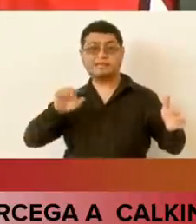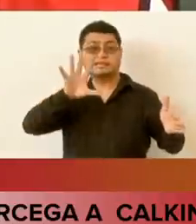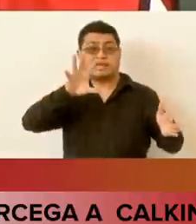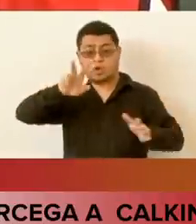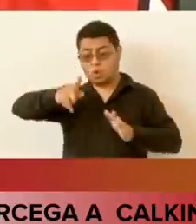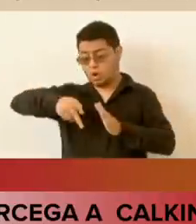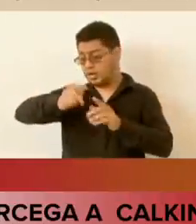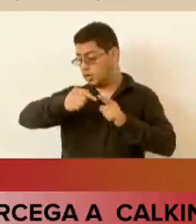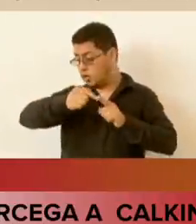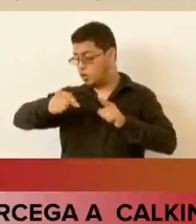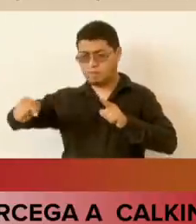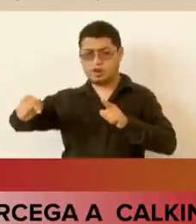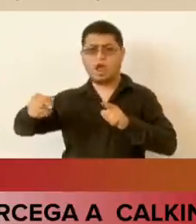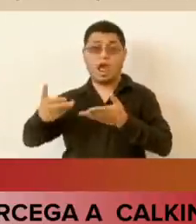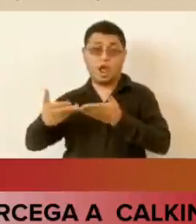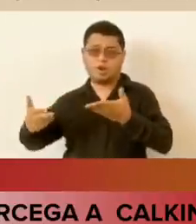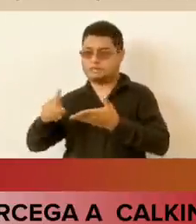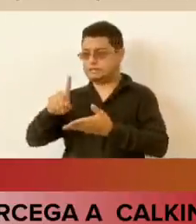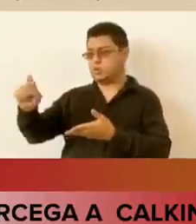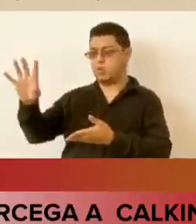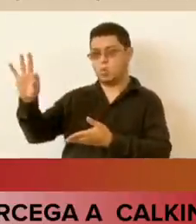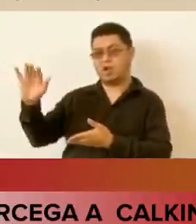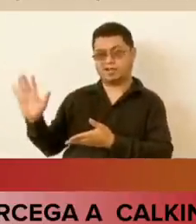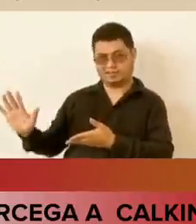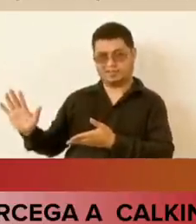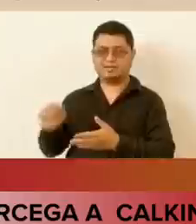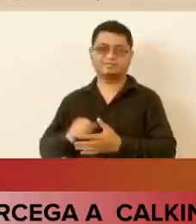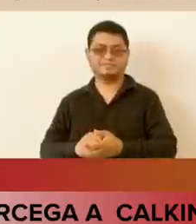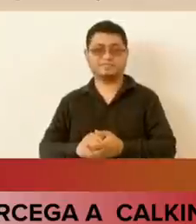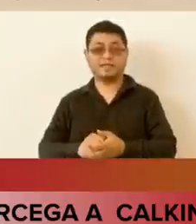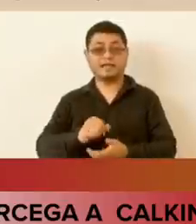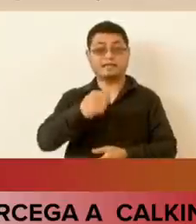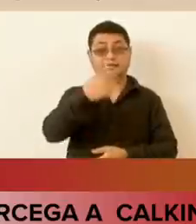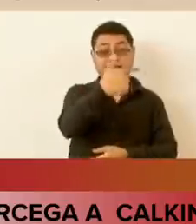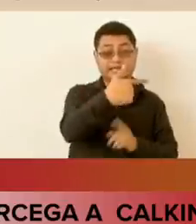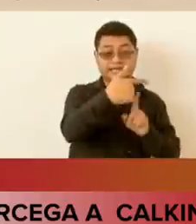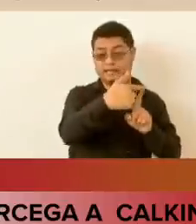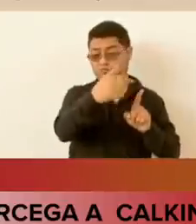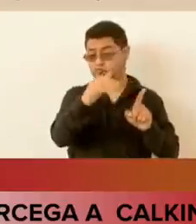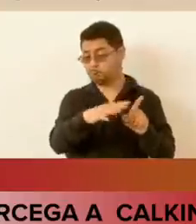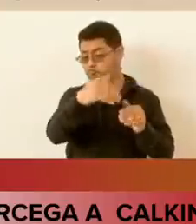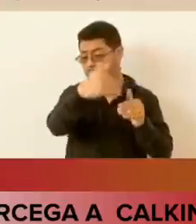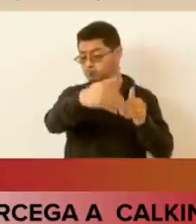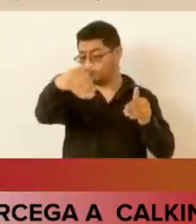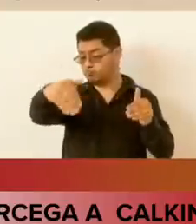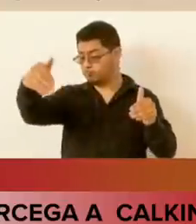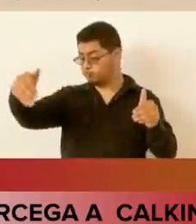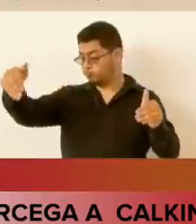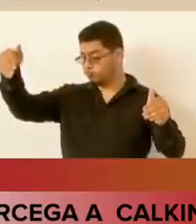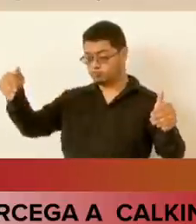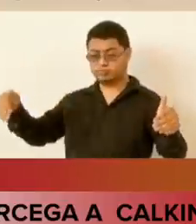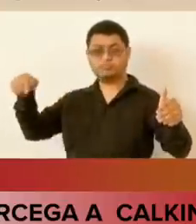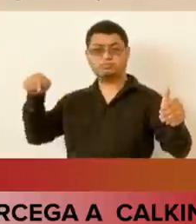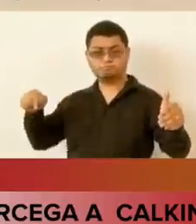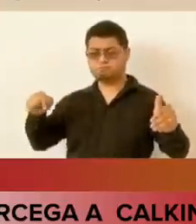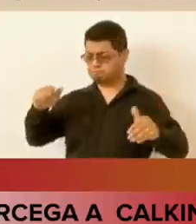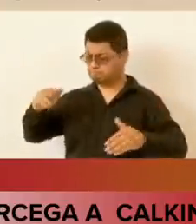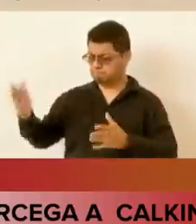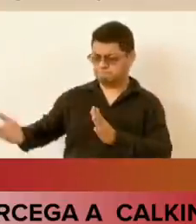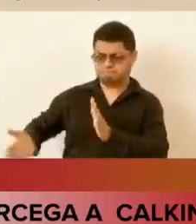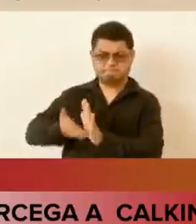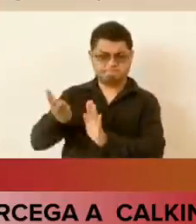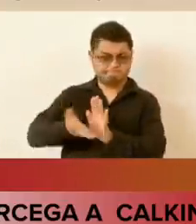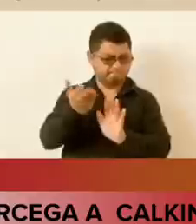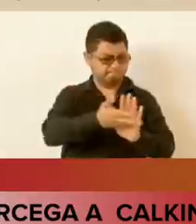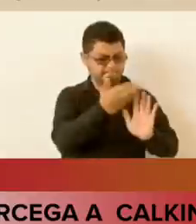tenemos 40. Tenemos 7 frentes en 30 kilómetros de construcción de terracerías y